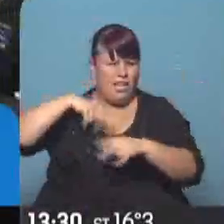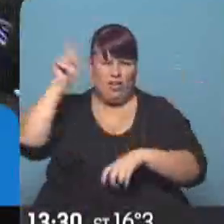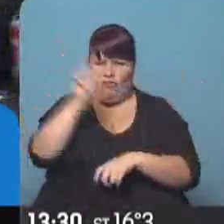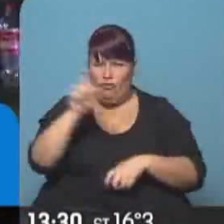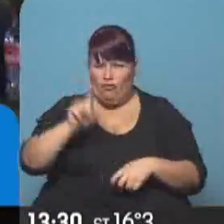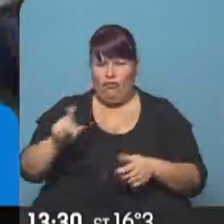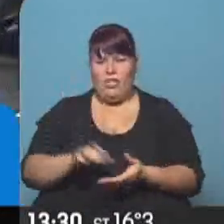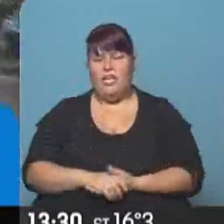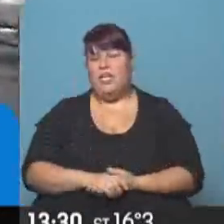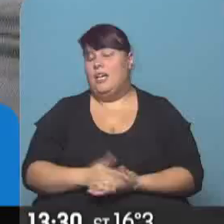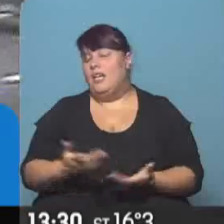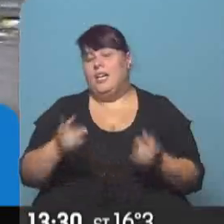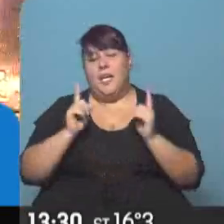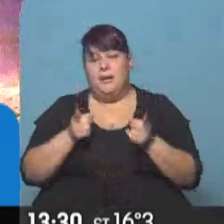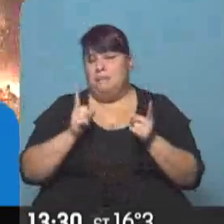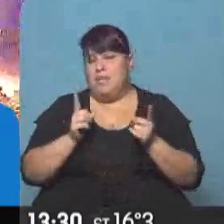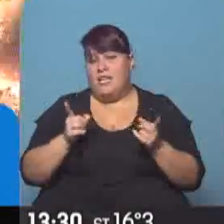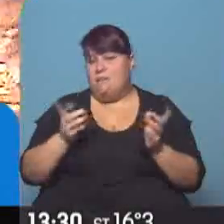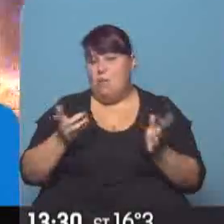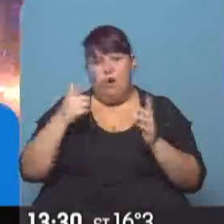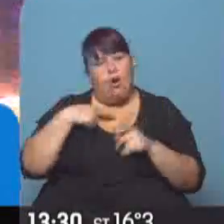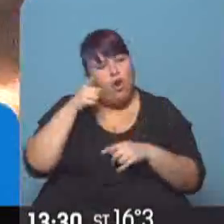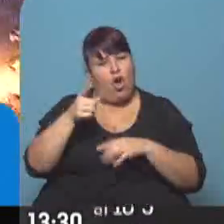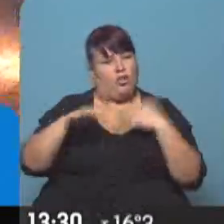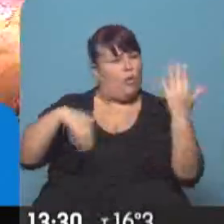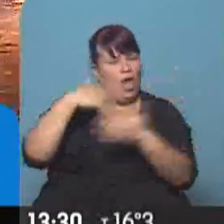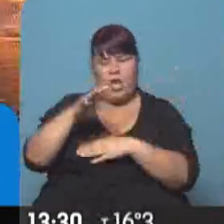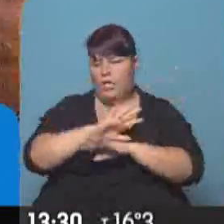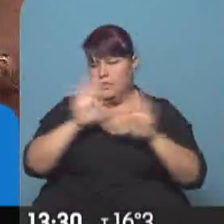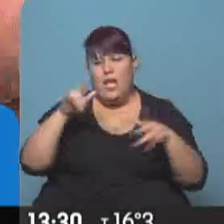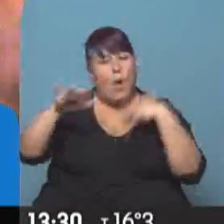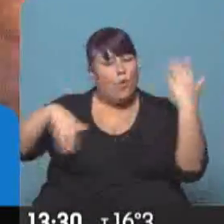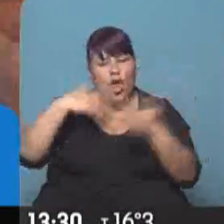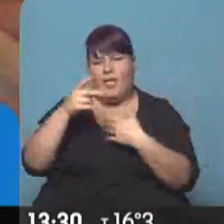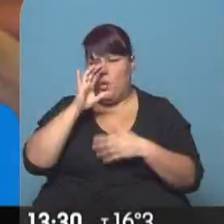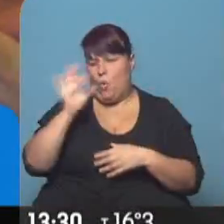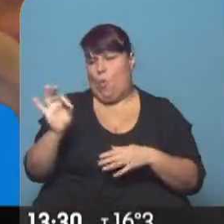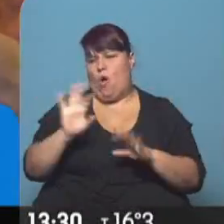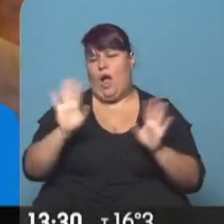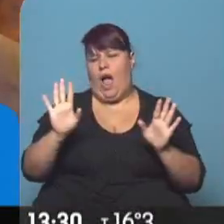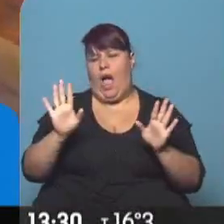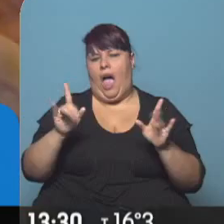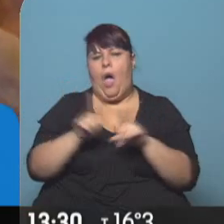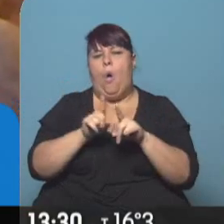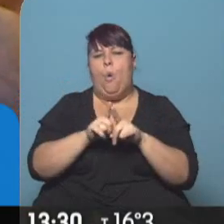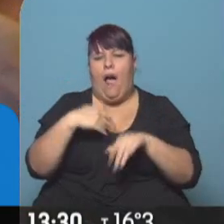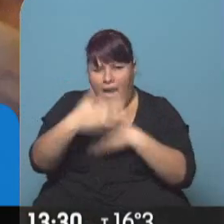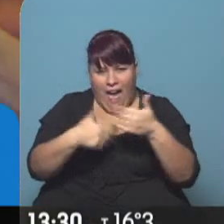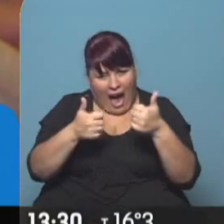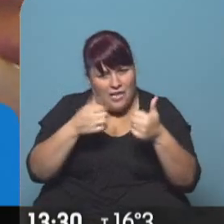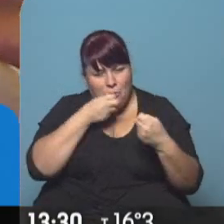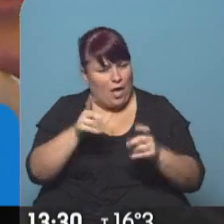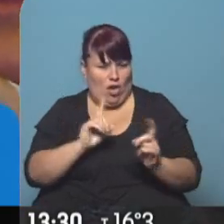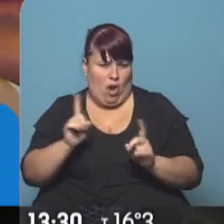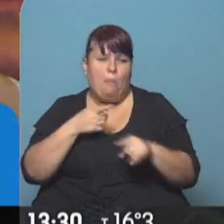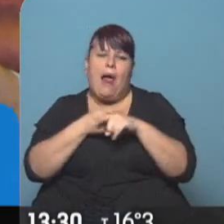pintadas? No, el mismo sentido, ¿no? El repudio a la violencia. La violencia nunca es el camino adecuado